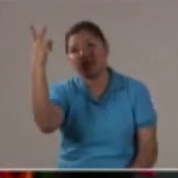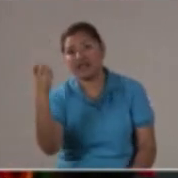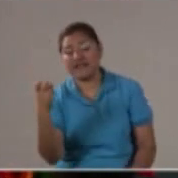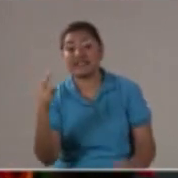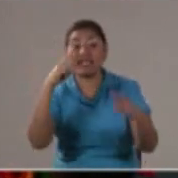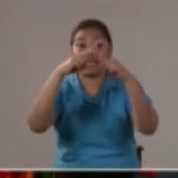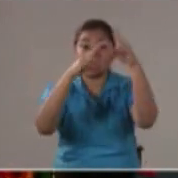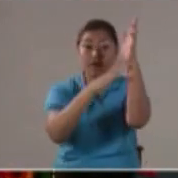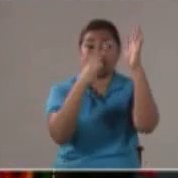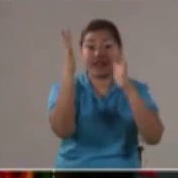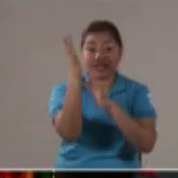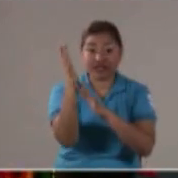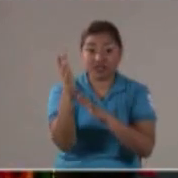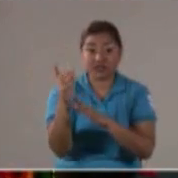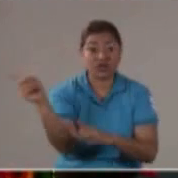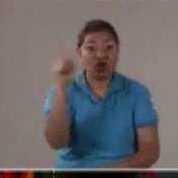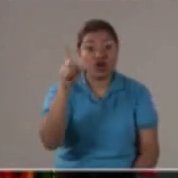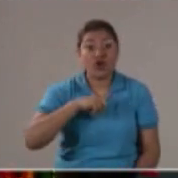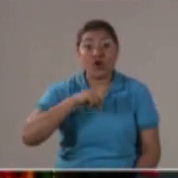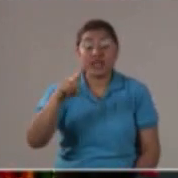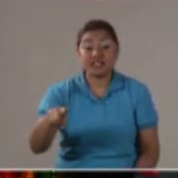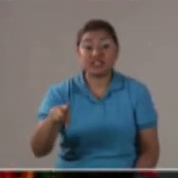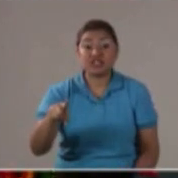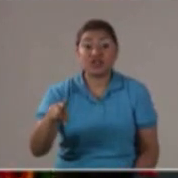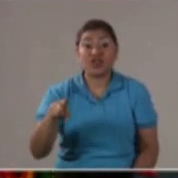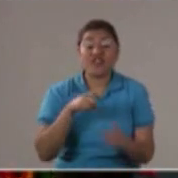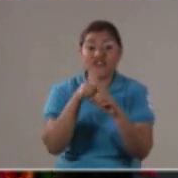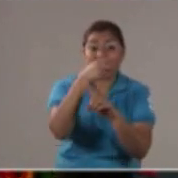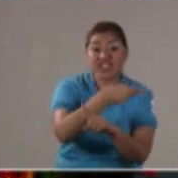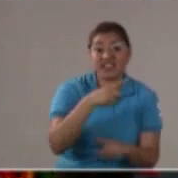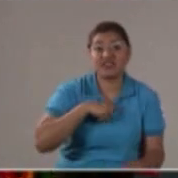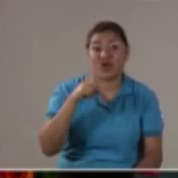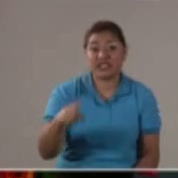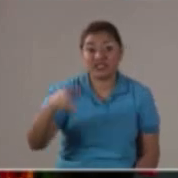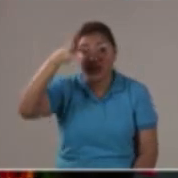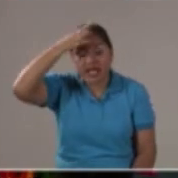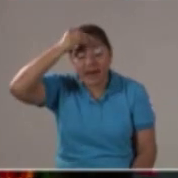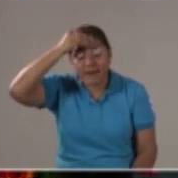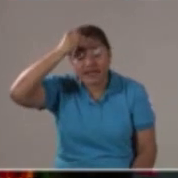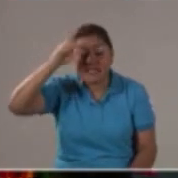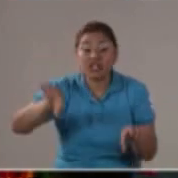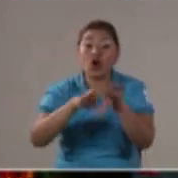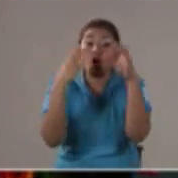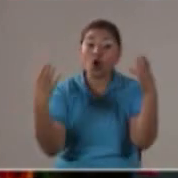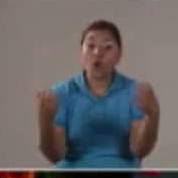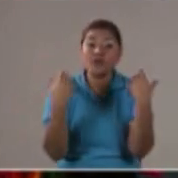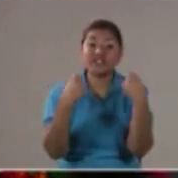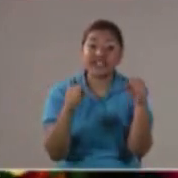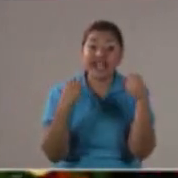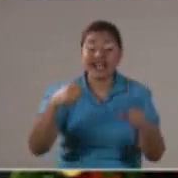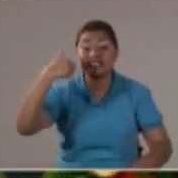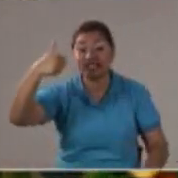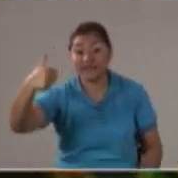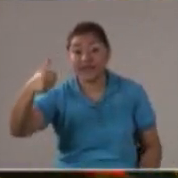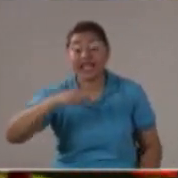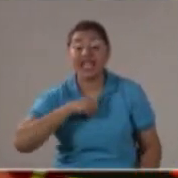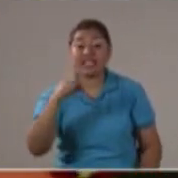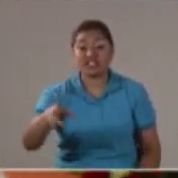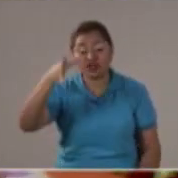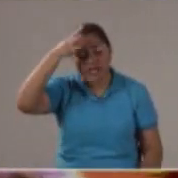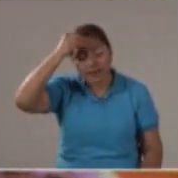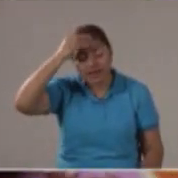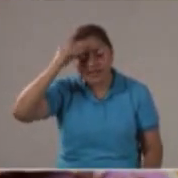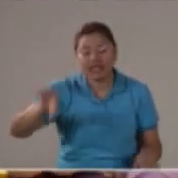Señor Jesucristo. No estoy fracasando, estoy aprendiendo cómo se hace de bien. Estoy aprendiendo cómo se hace,